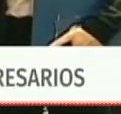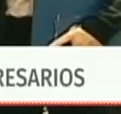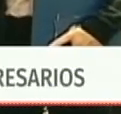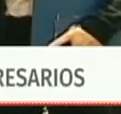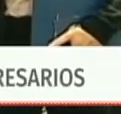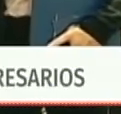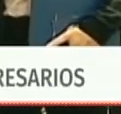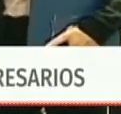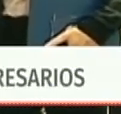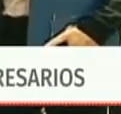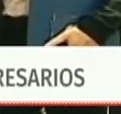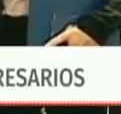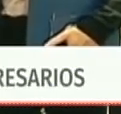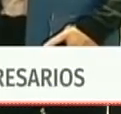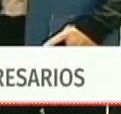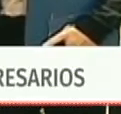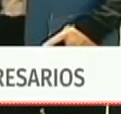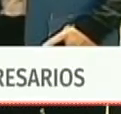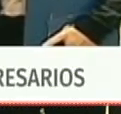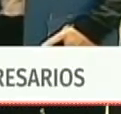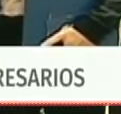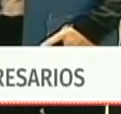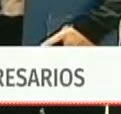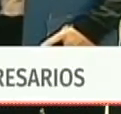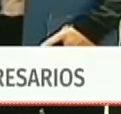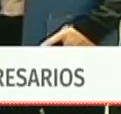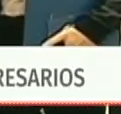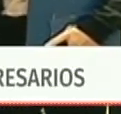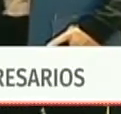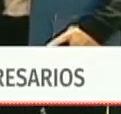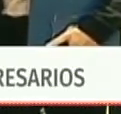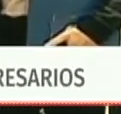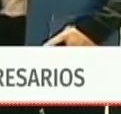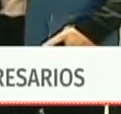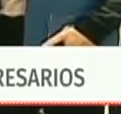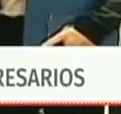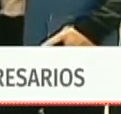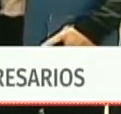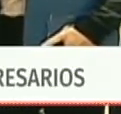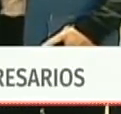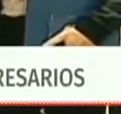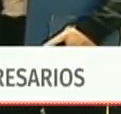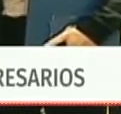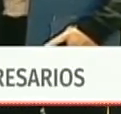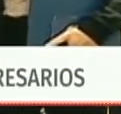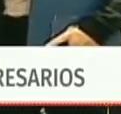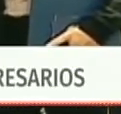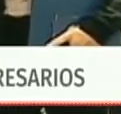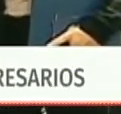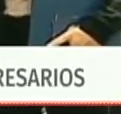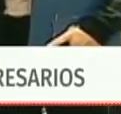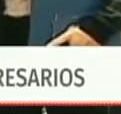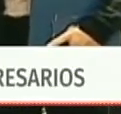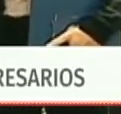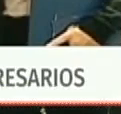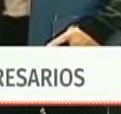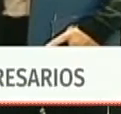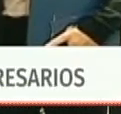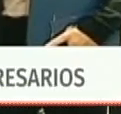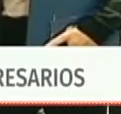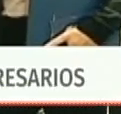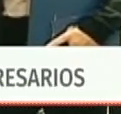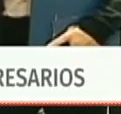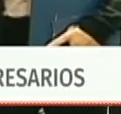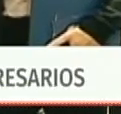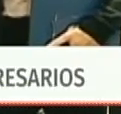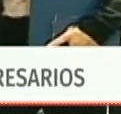una criptonación, donde las criptomonedas corran y usted en su teléfono, en su laptop,